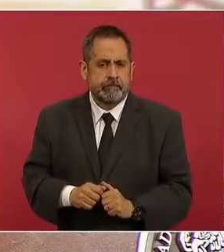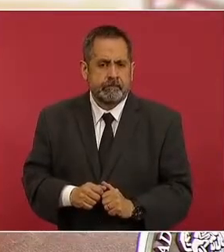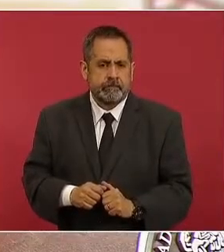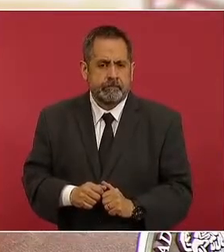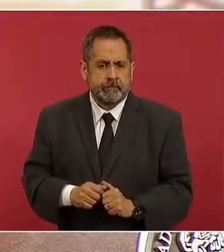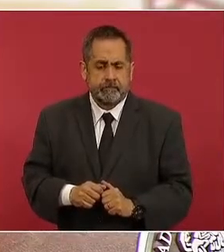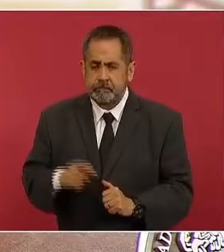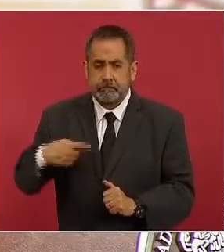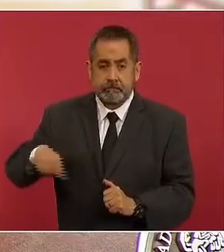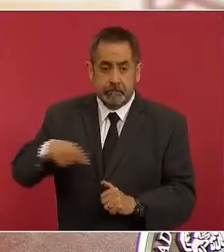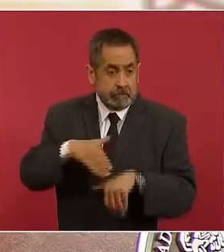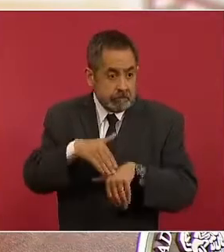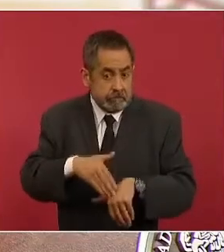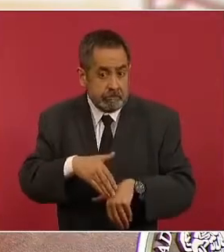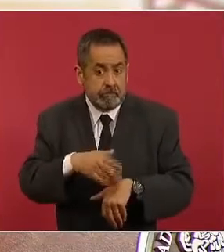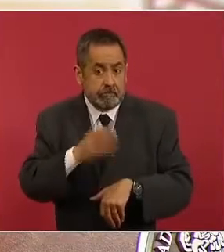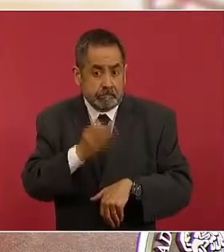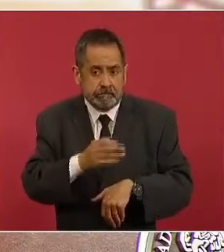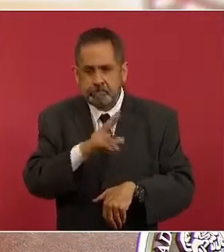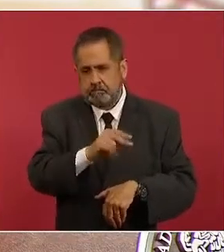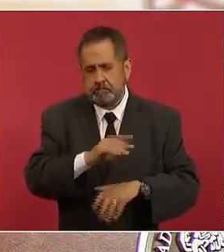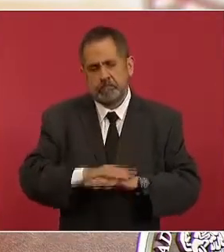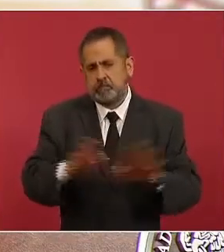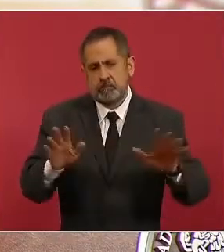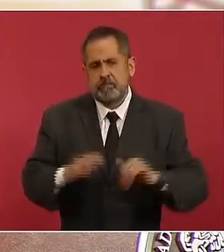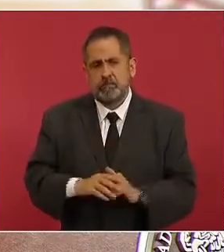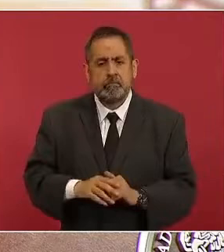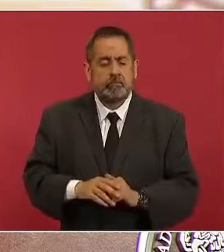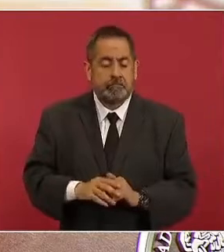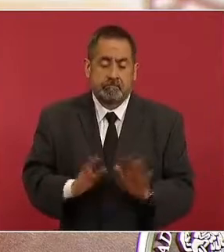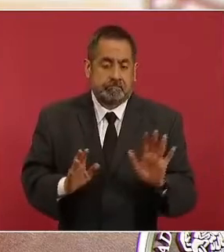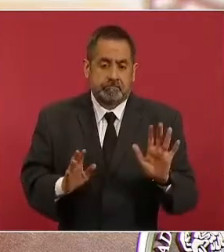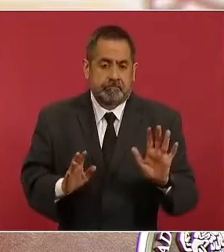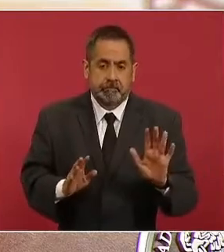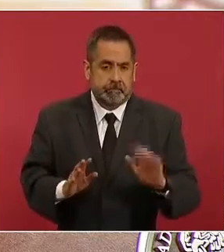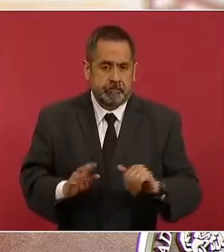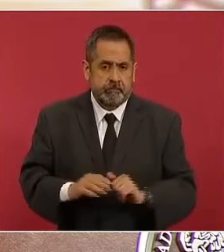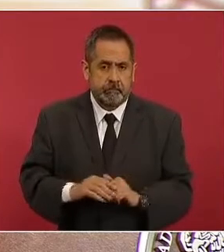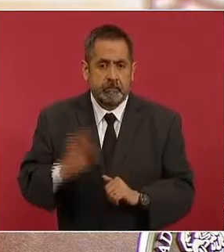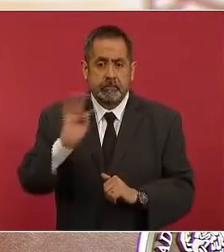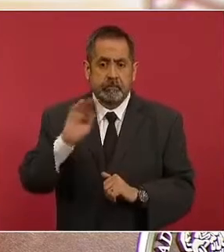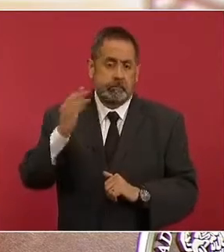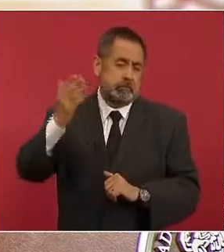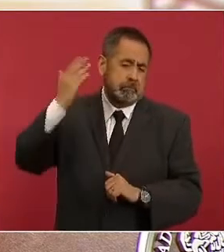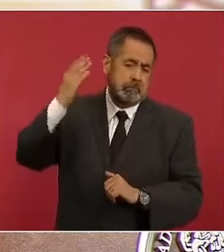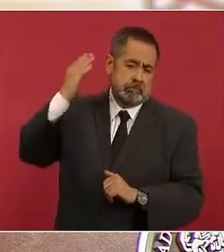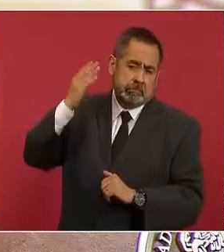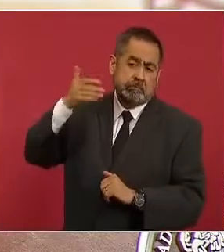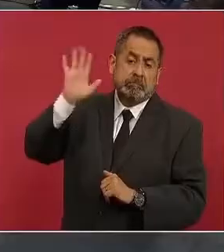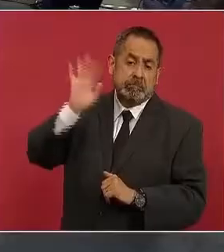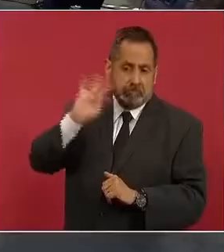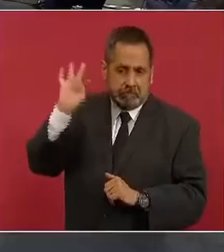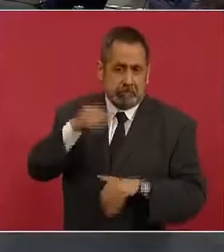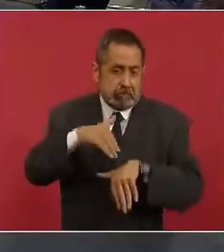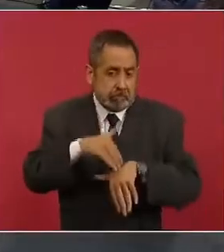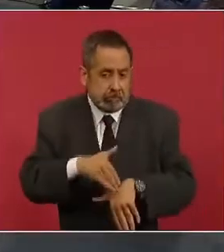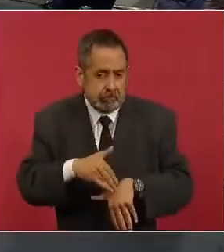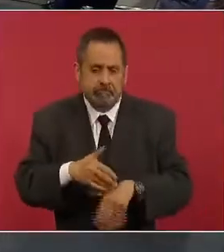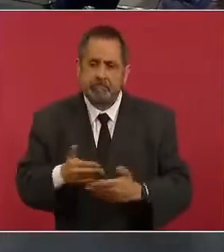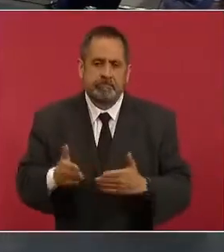lo permite nadie. A lo mejor sí, a lo mejor en otros tiempos